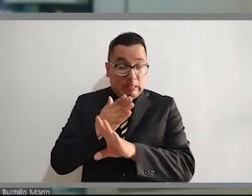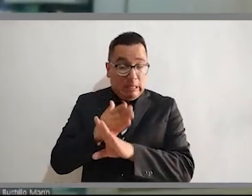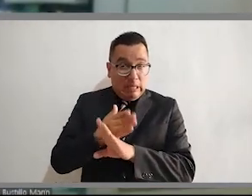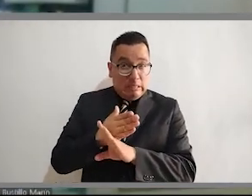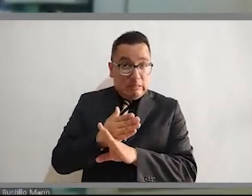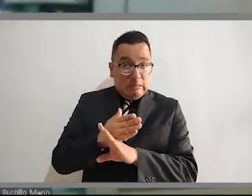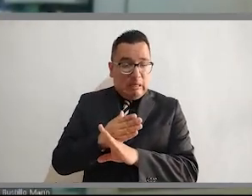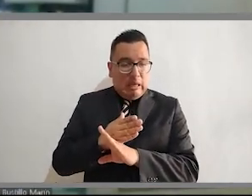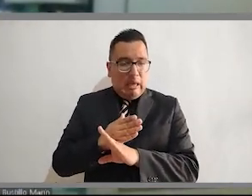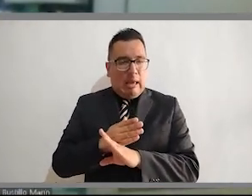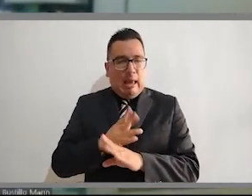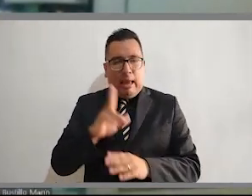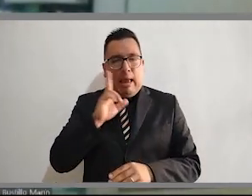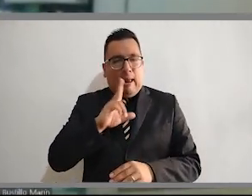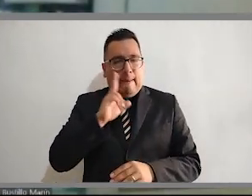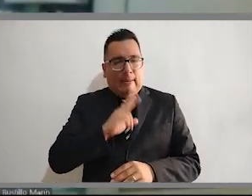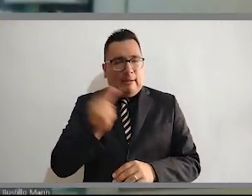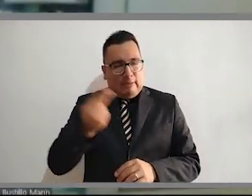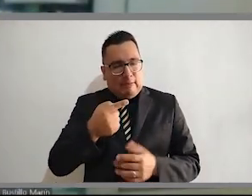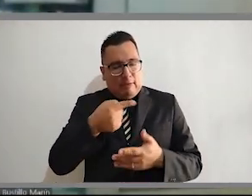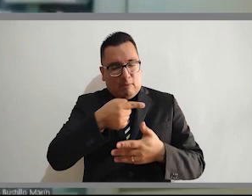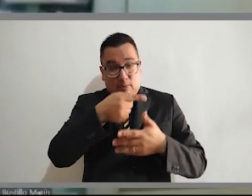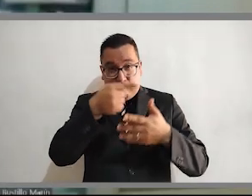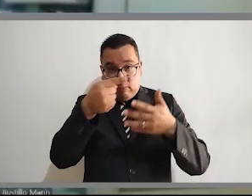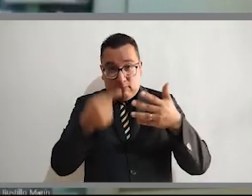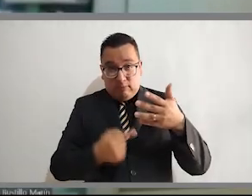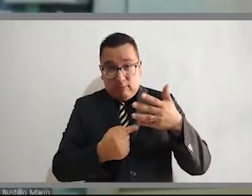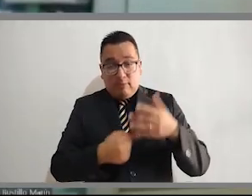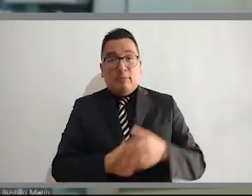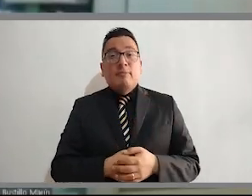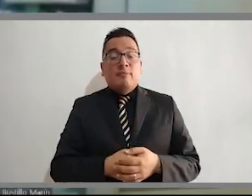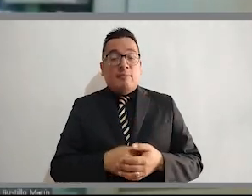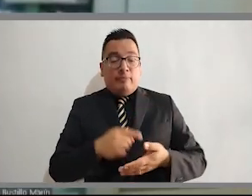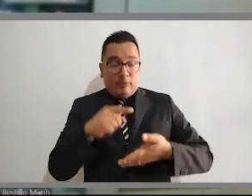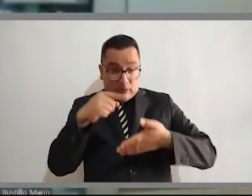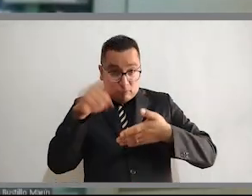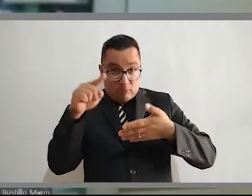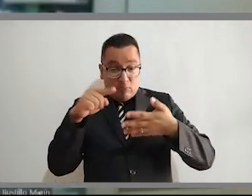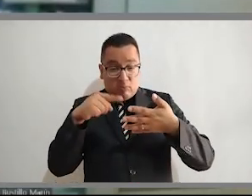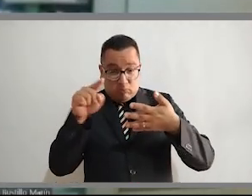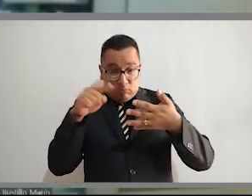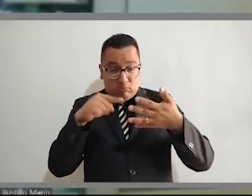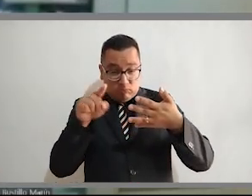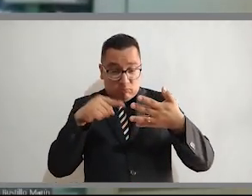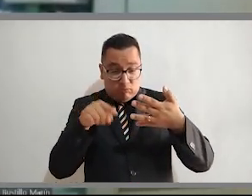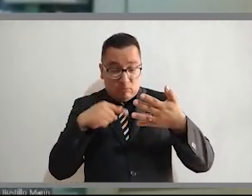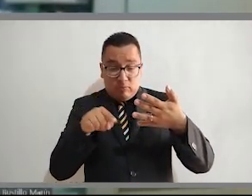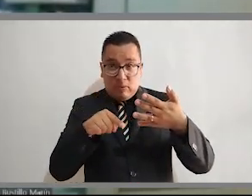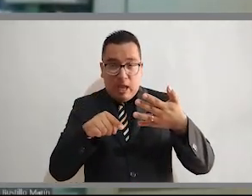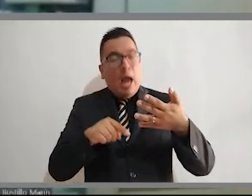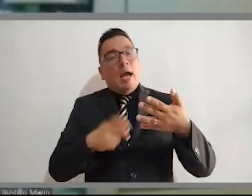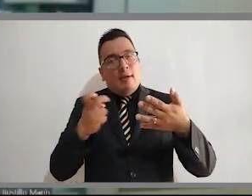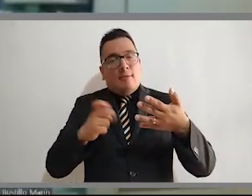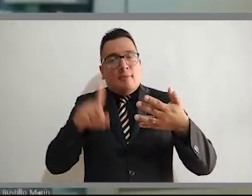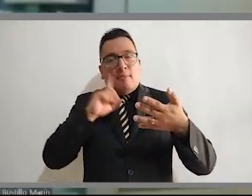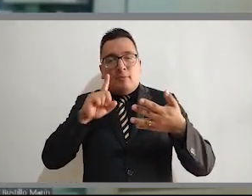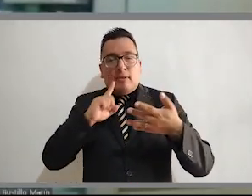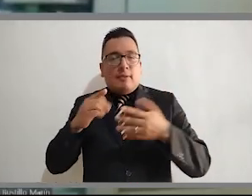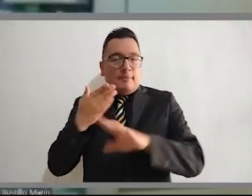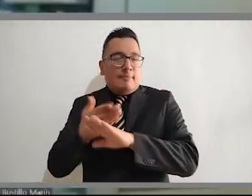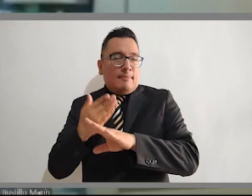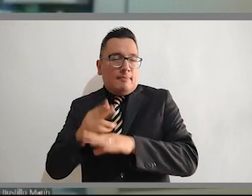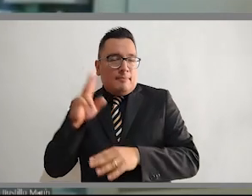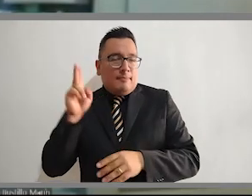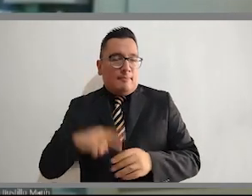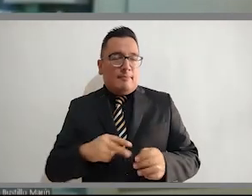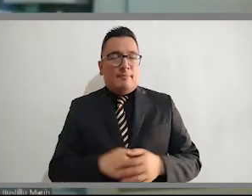que tener 5 elementos. Y esos 5 elementos son los que tienen que comprobarse para ver si